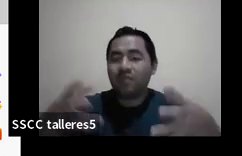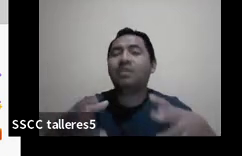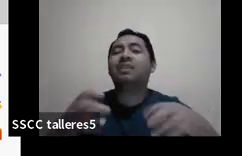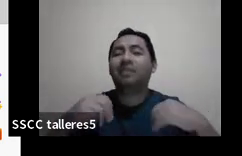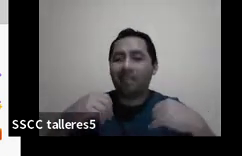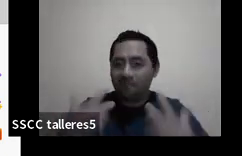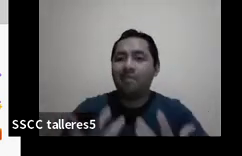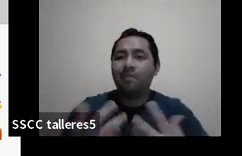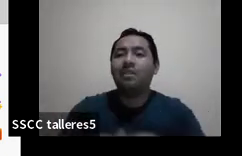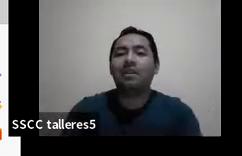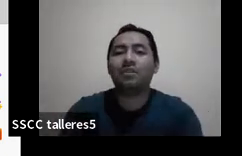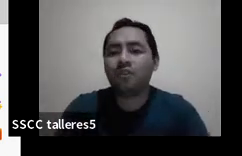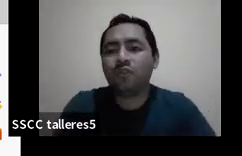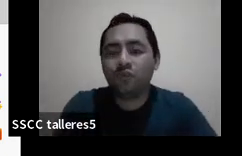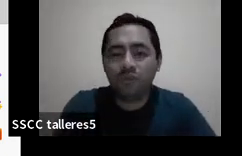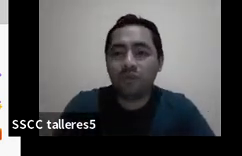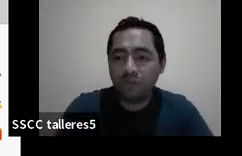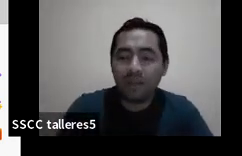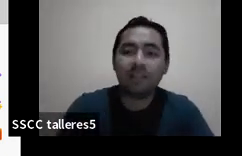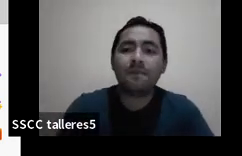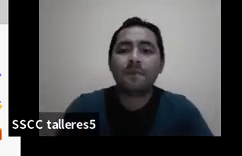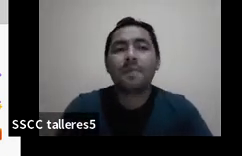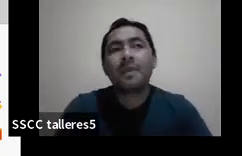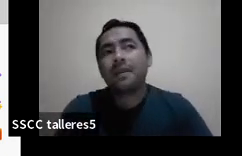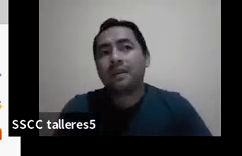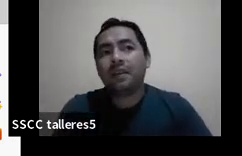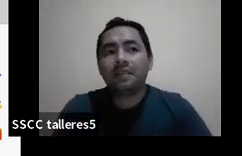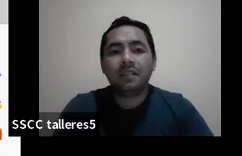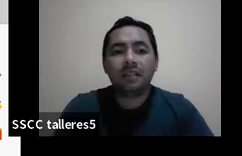en la misma ciudad también puede haber sordos visogestuales,